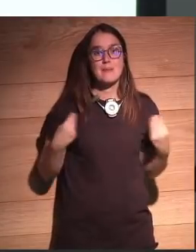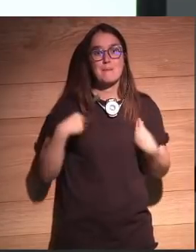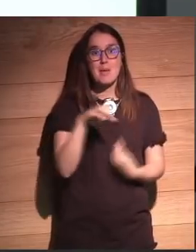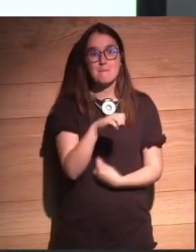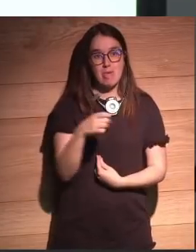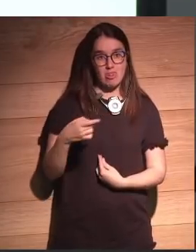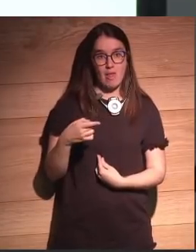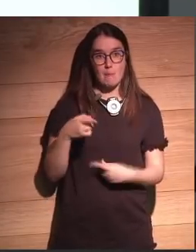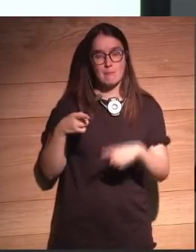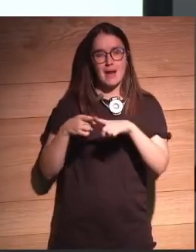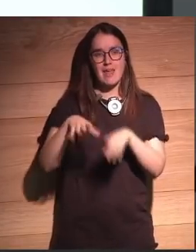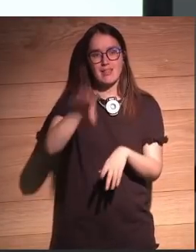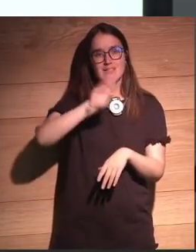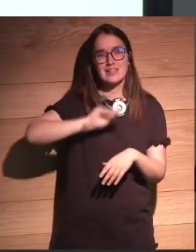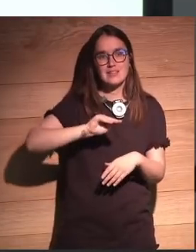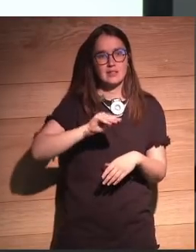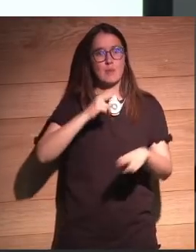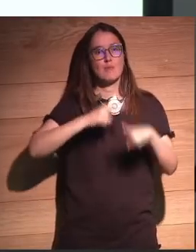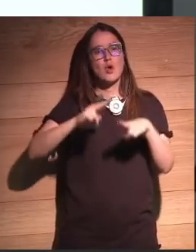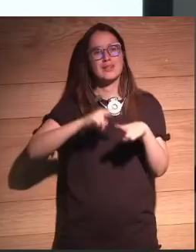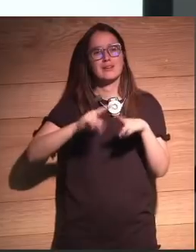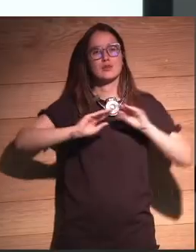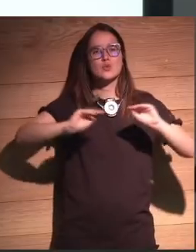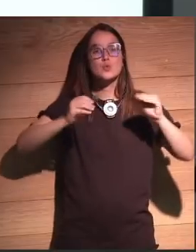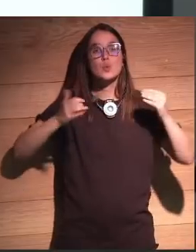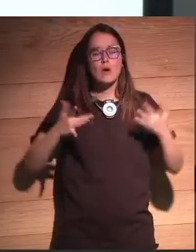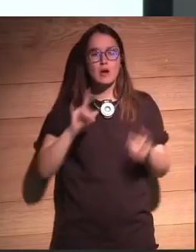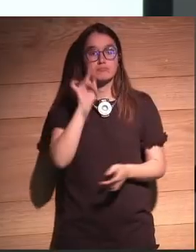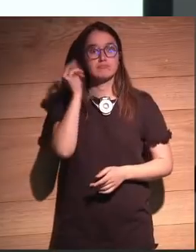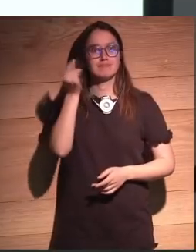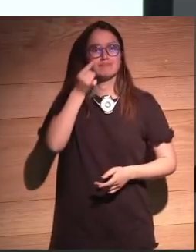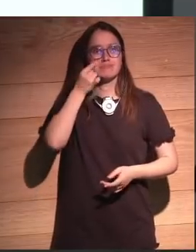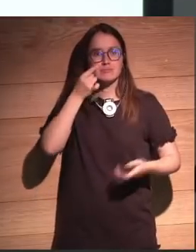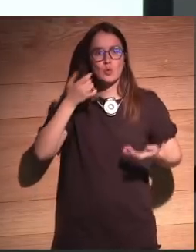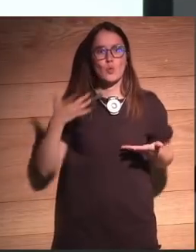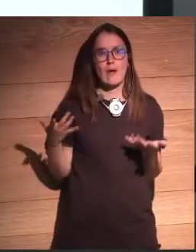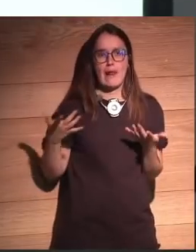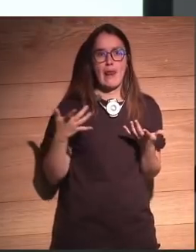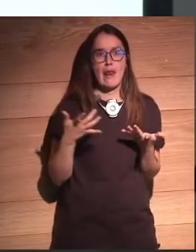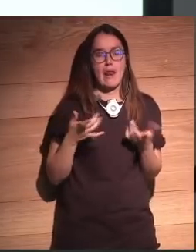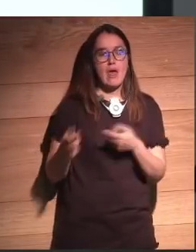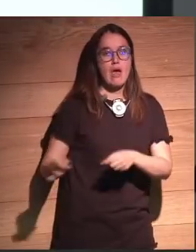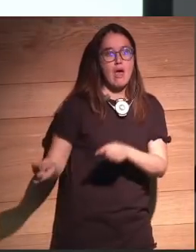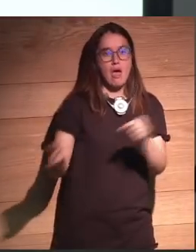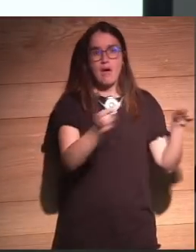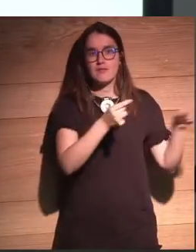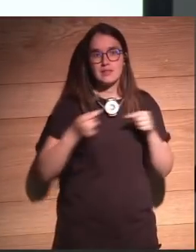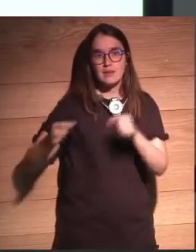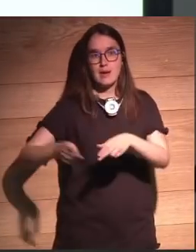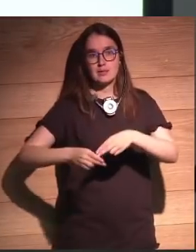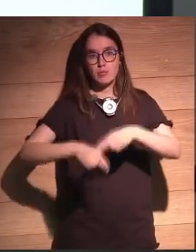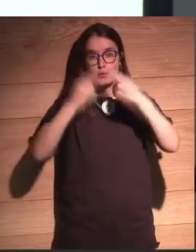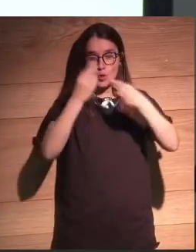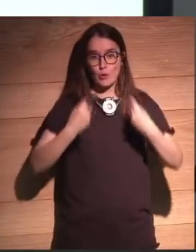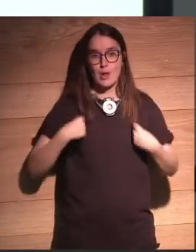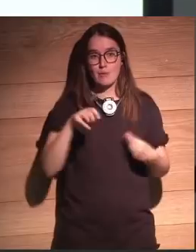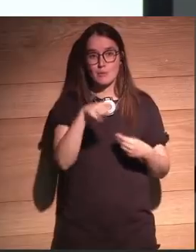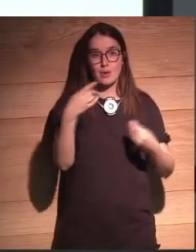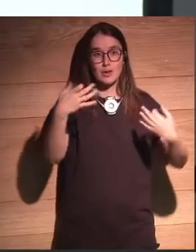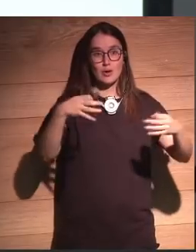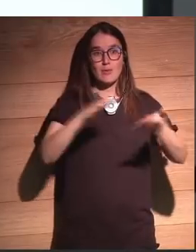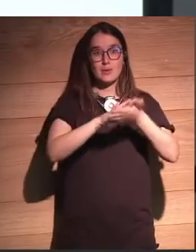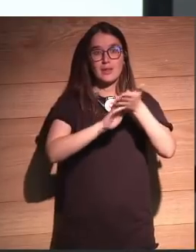entender la política de la vivienda. Nos hemos dado cuenta de que la discusión pública sobre la vivienda se tiende a quedar